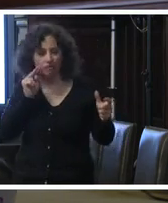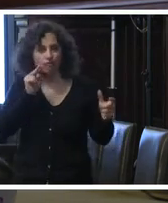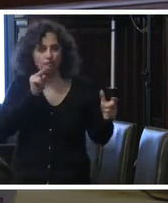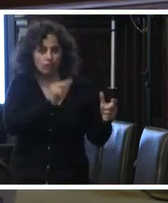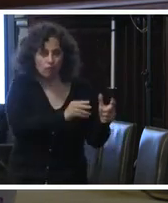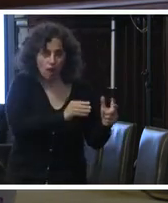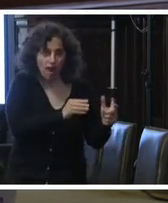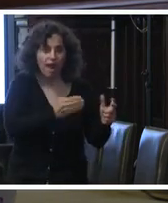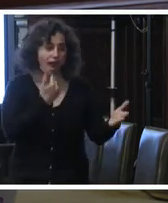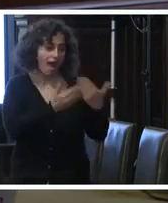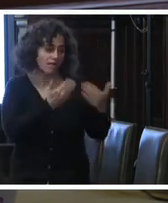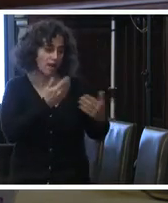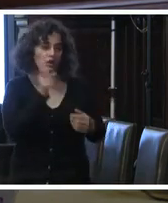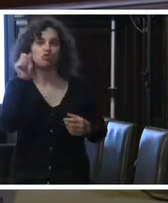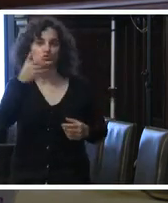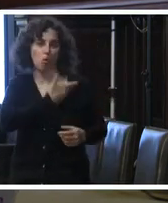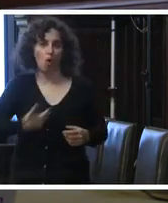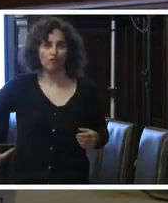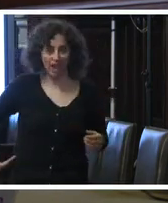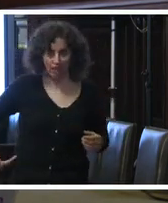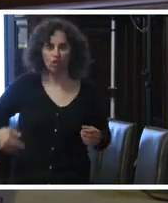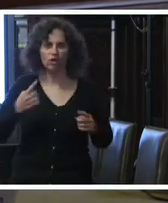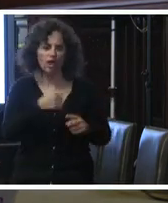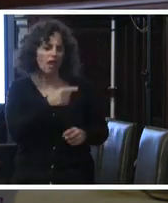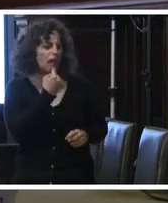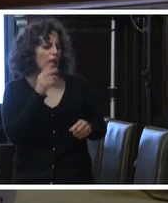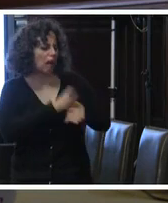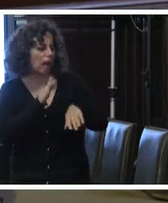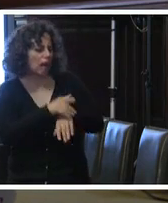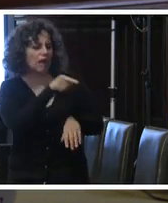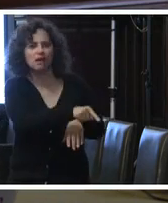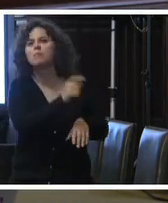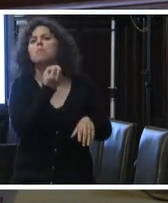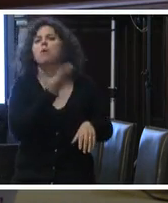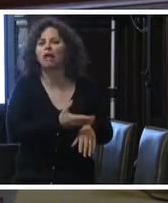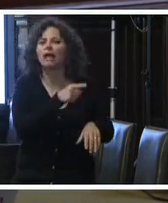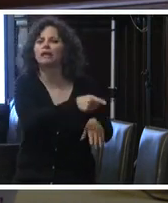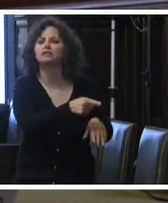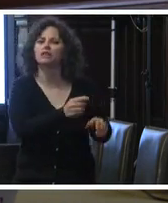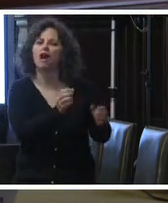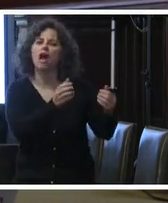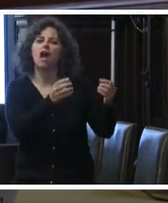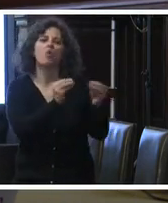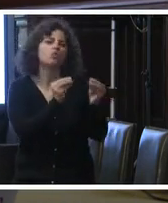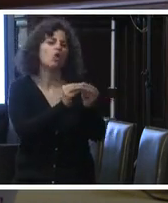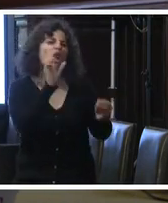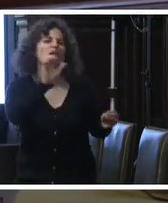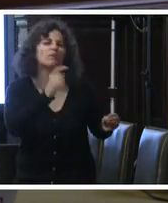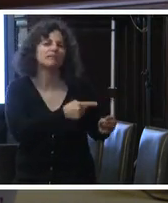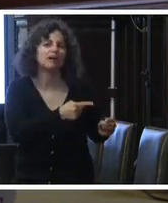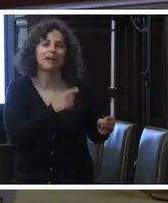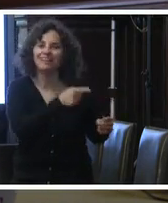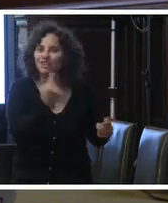a hablar con su gobernador y le increparon por qué estaba del lado de las empresas. Ese fue